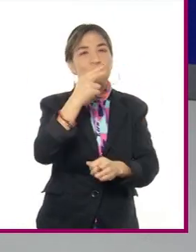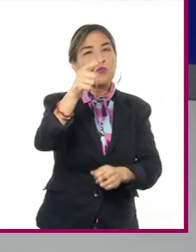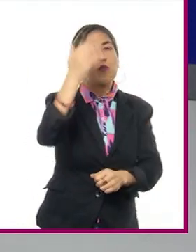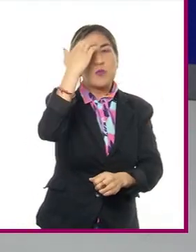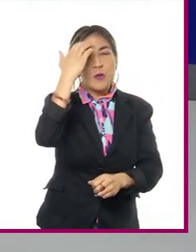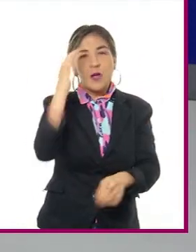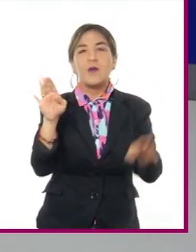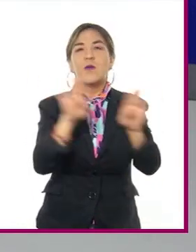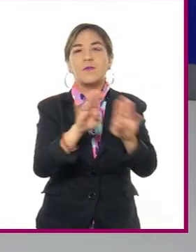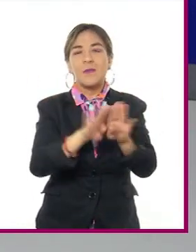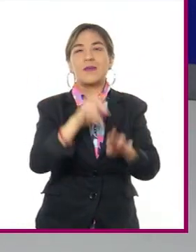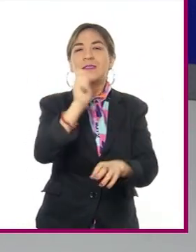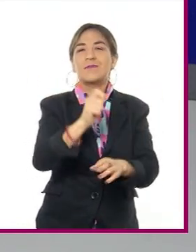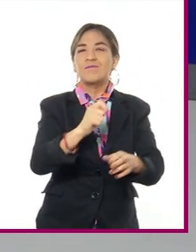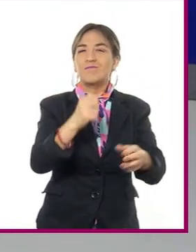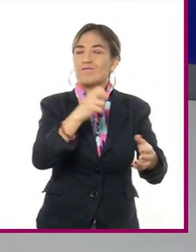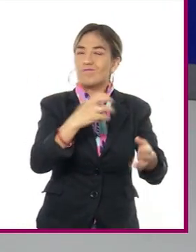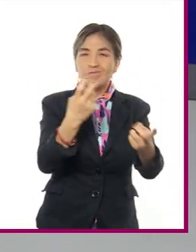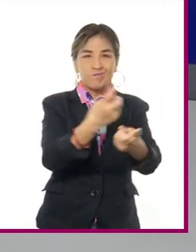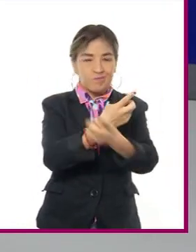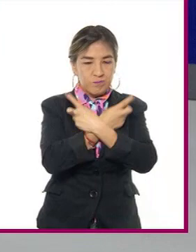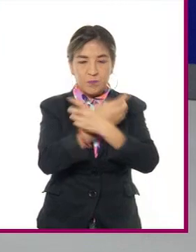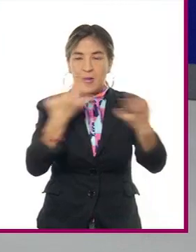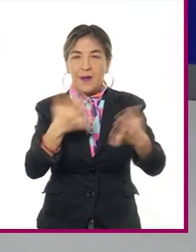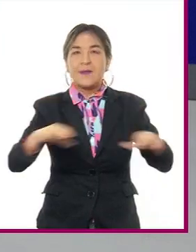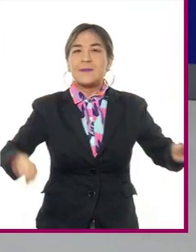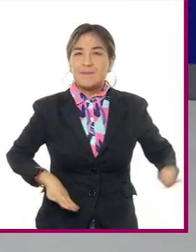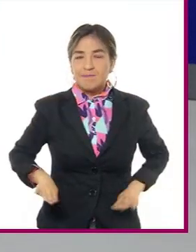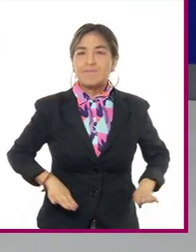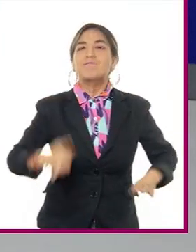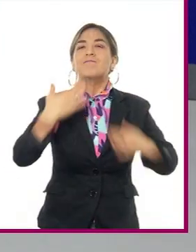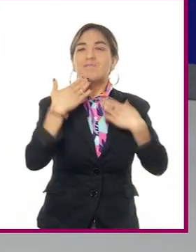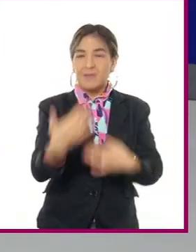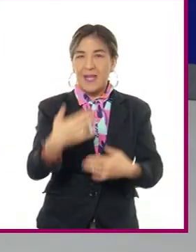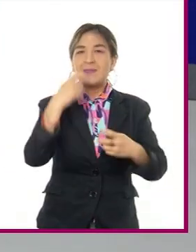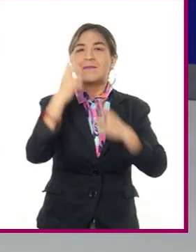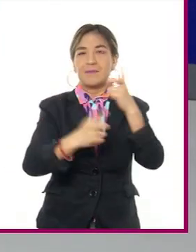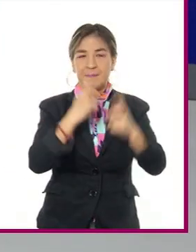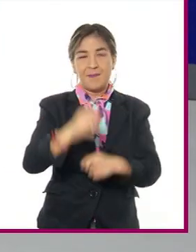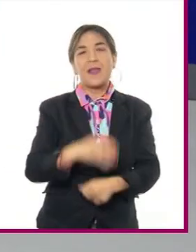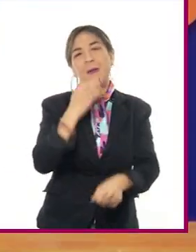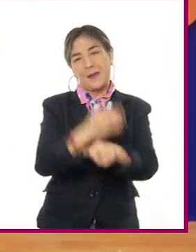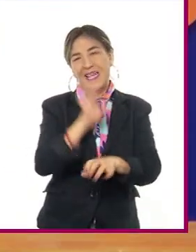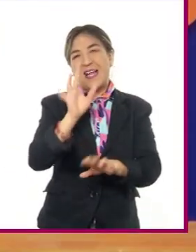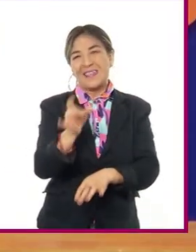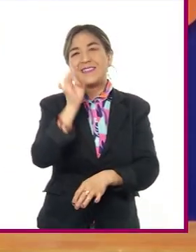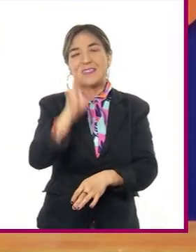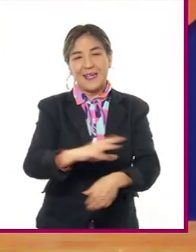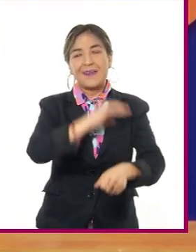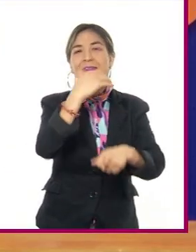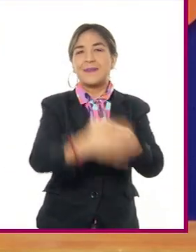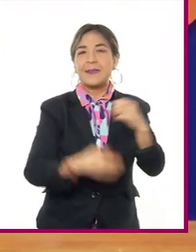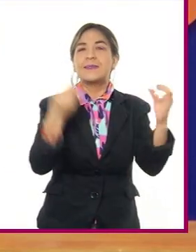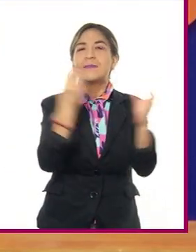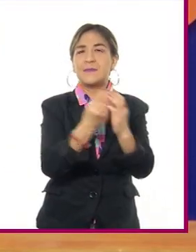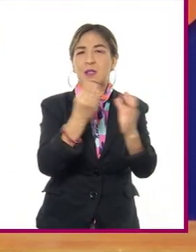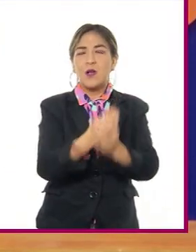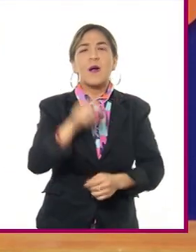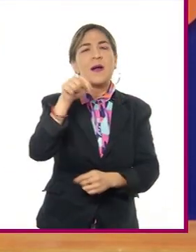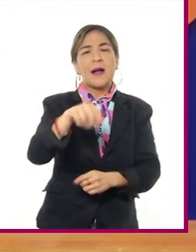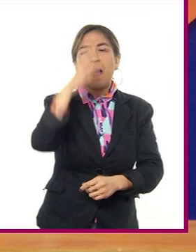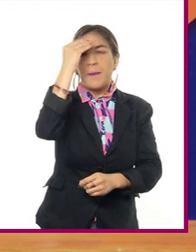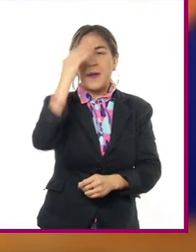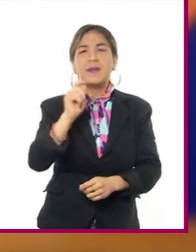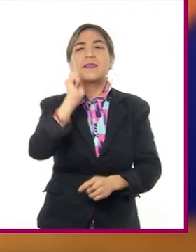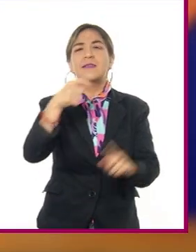la disciplina deportiva. Así es, estamos por finalizar nuestra sesión, en la que el aprendizaje